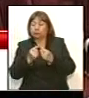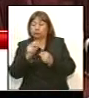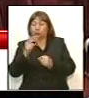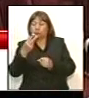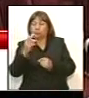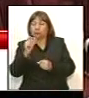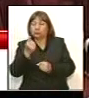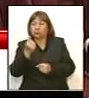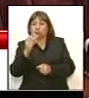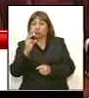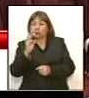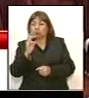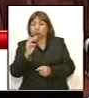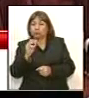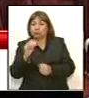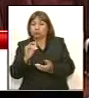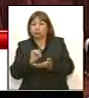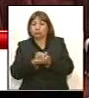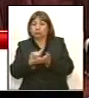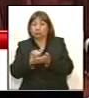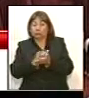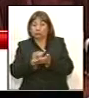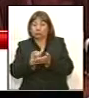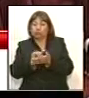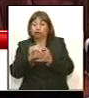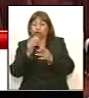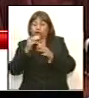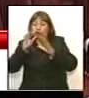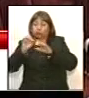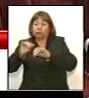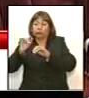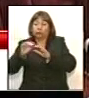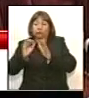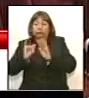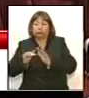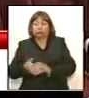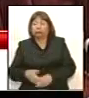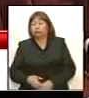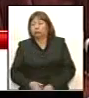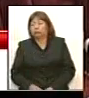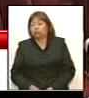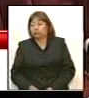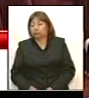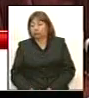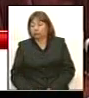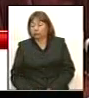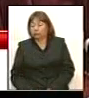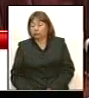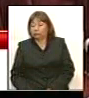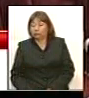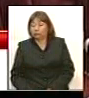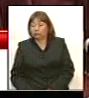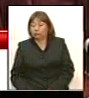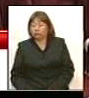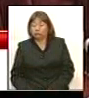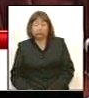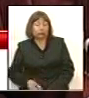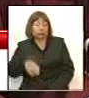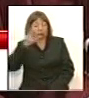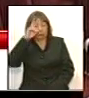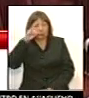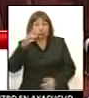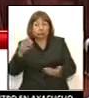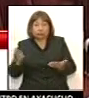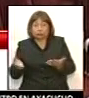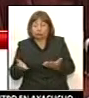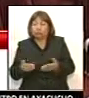a la declaración de Nueva York para refugiados y los migrantes, ¿no? Ha participado activamente el Perú, seguramente en esta